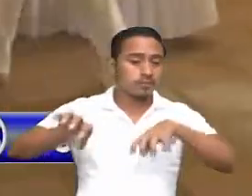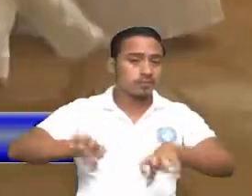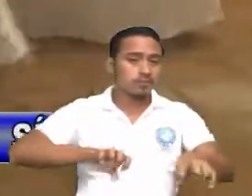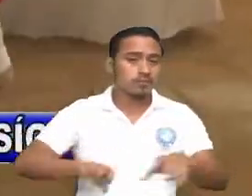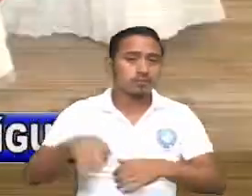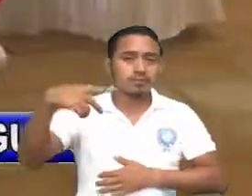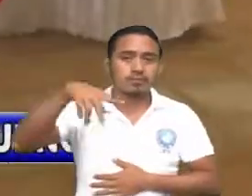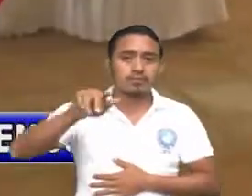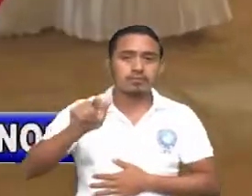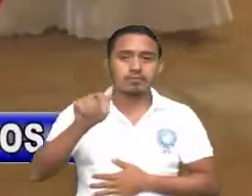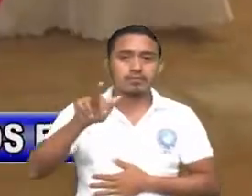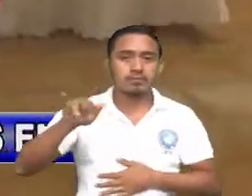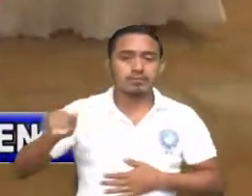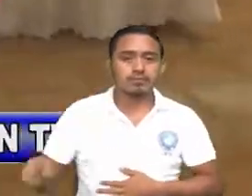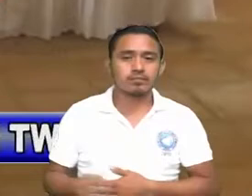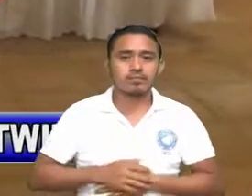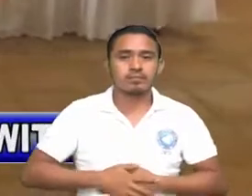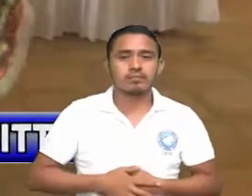patrias.